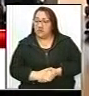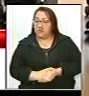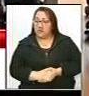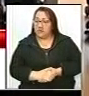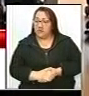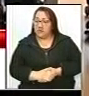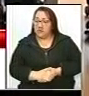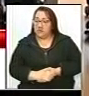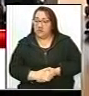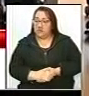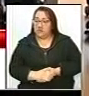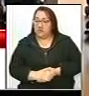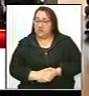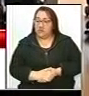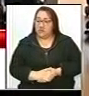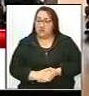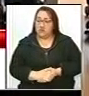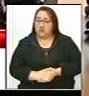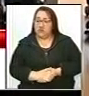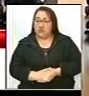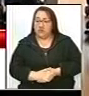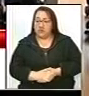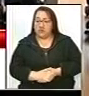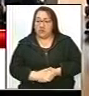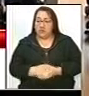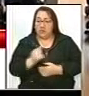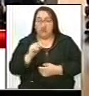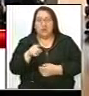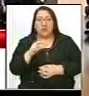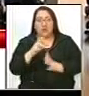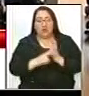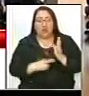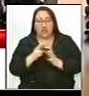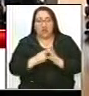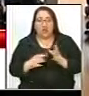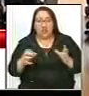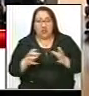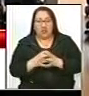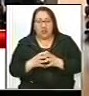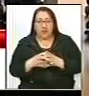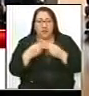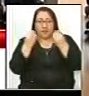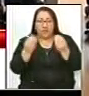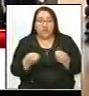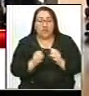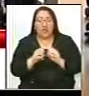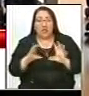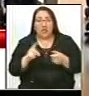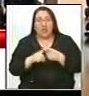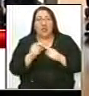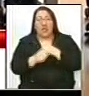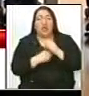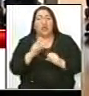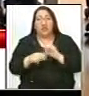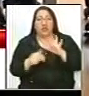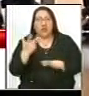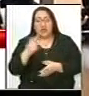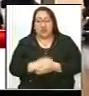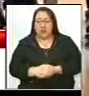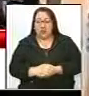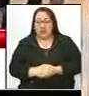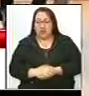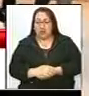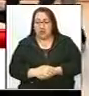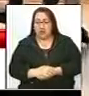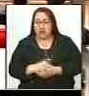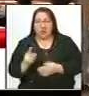japonés. Y esas reglas, digamos, estuvieron claras desde el año 2013. No son